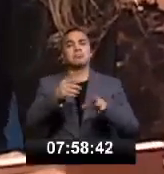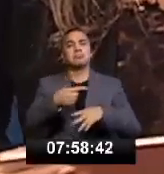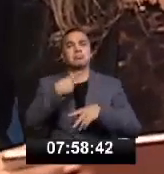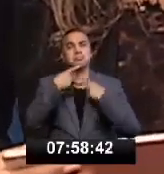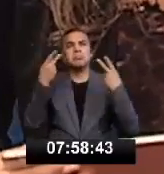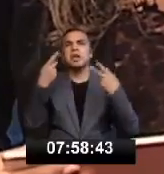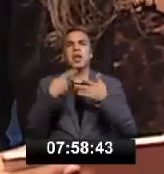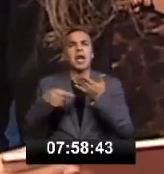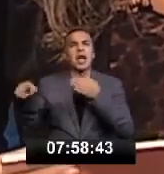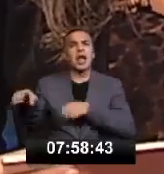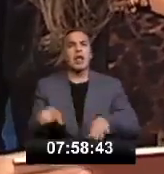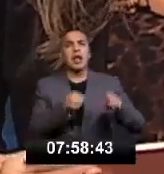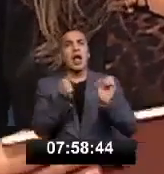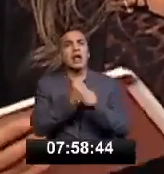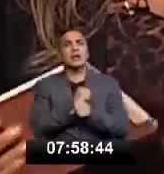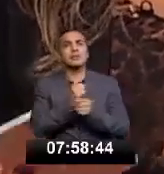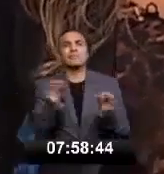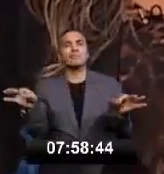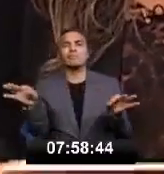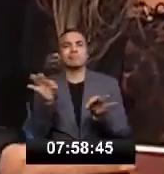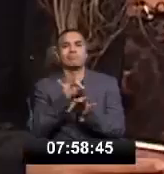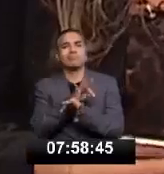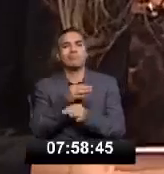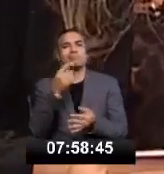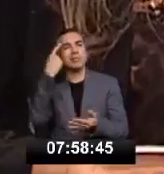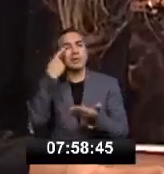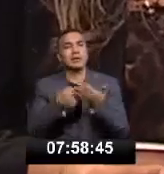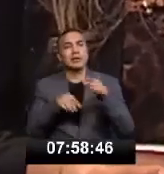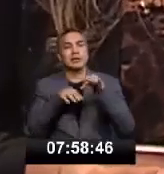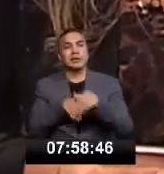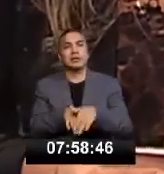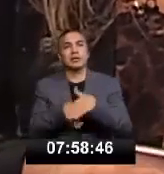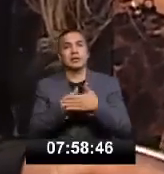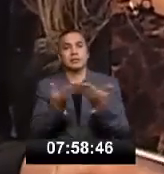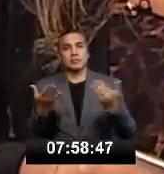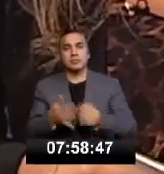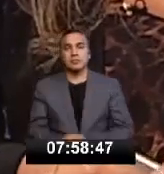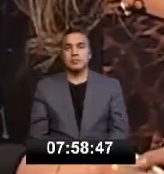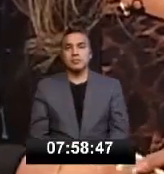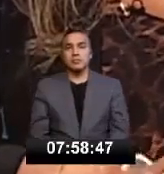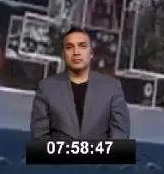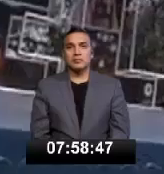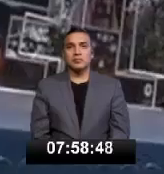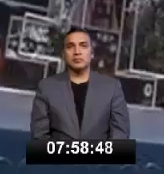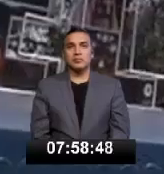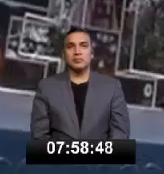qué actividades se van a desarrollar como alternativa a la romería.